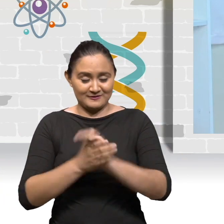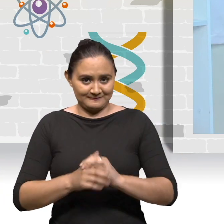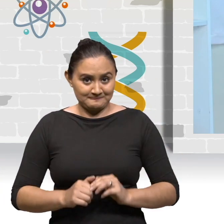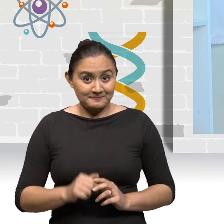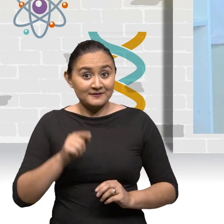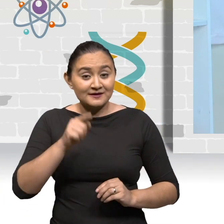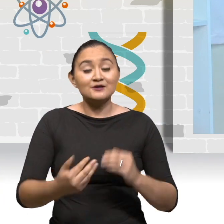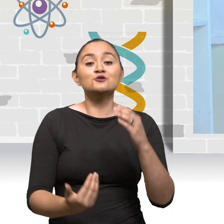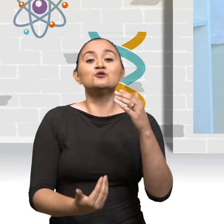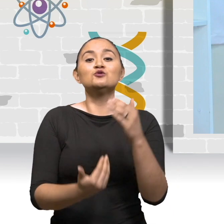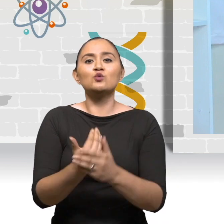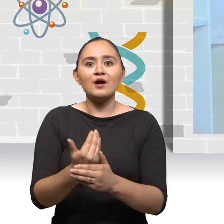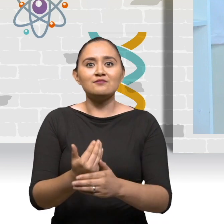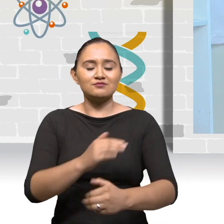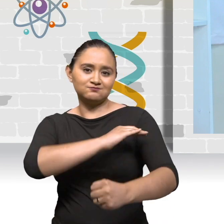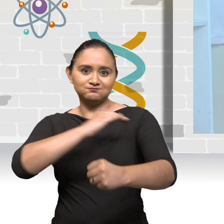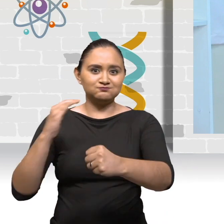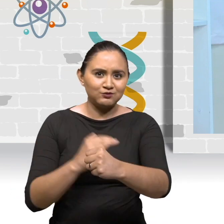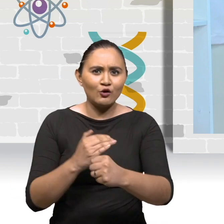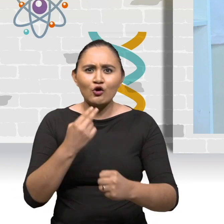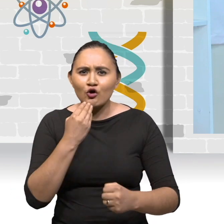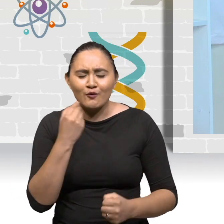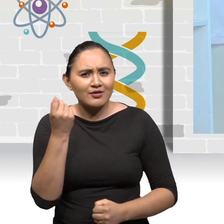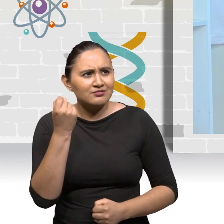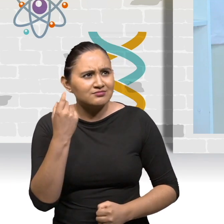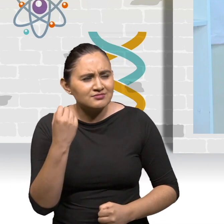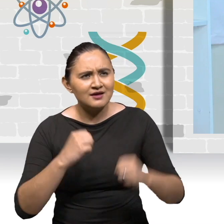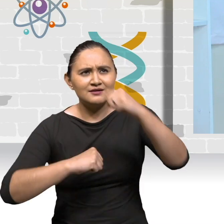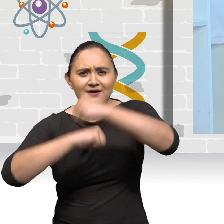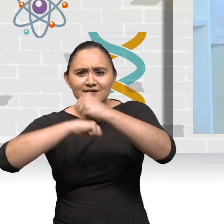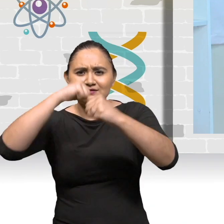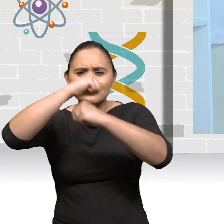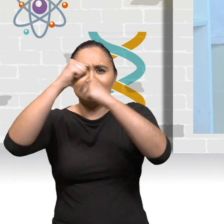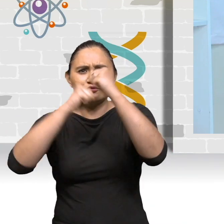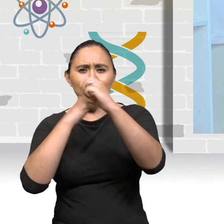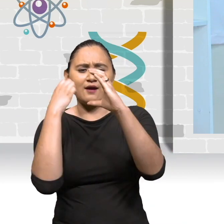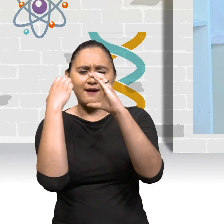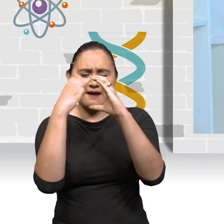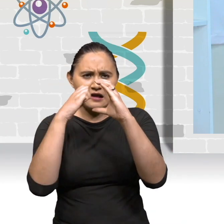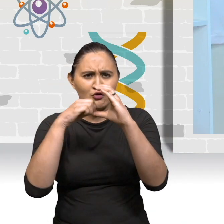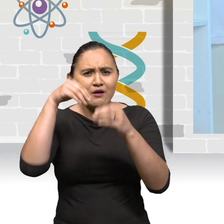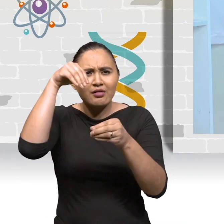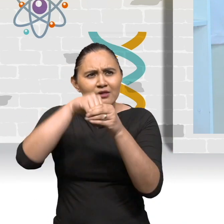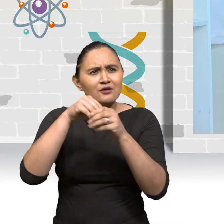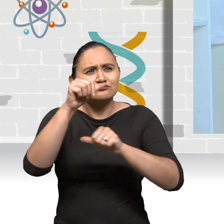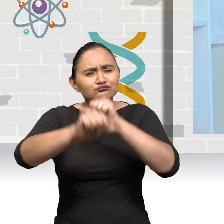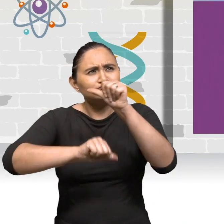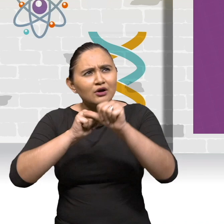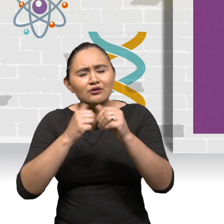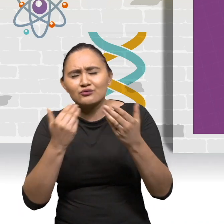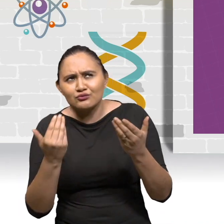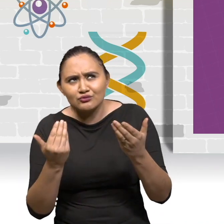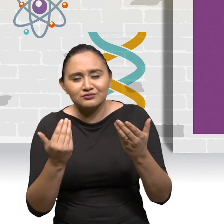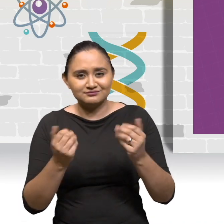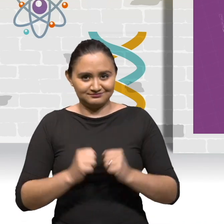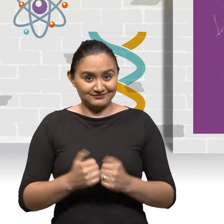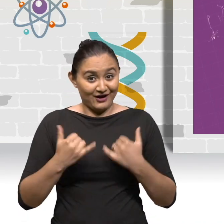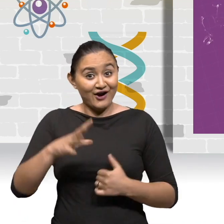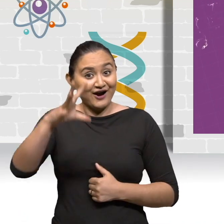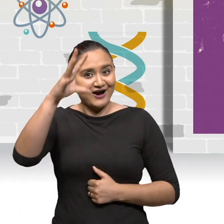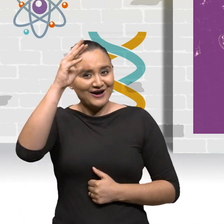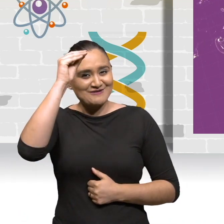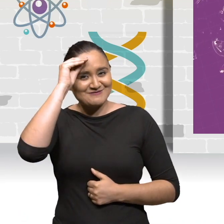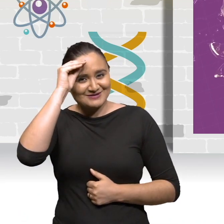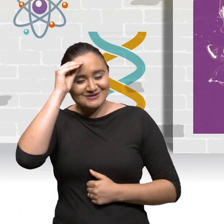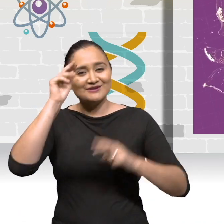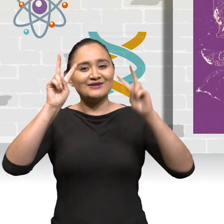la nueva y potente forma de cómo entendemos y visualizamos la estructura electrónica de un átomo en nuestra clase